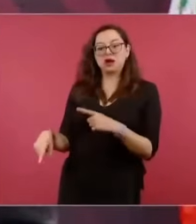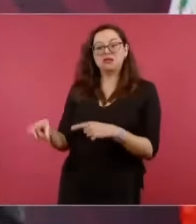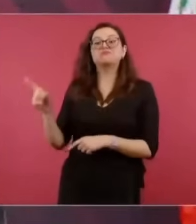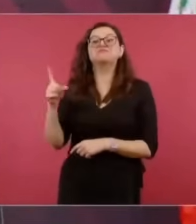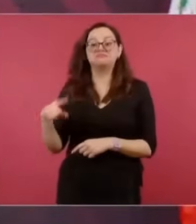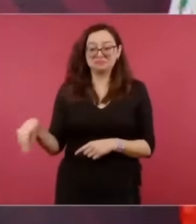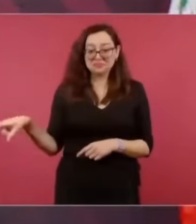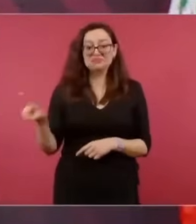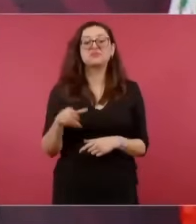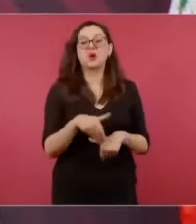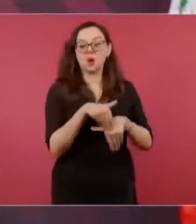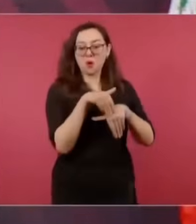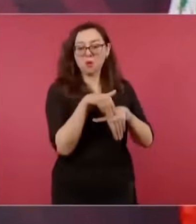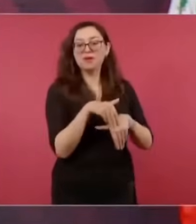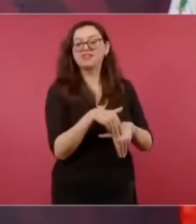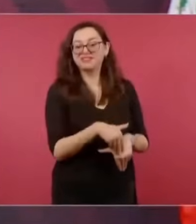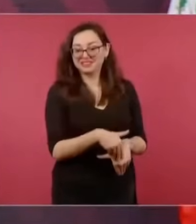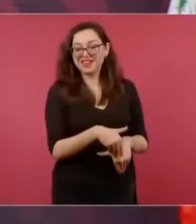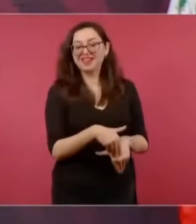y lo van a hacer mejor.